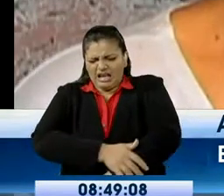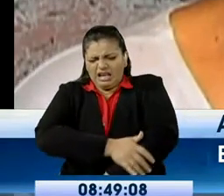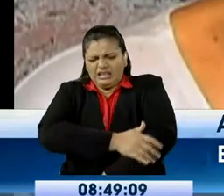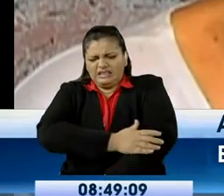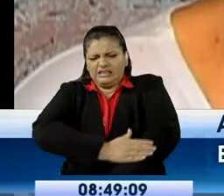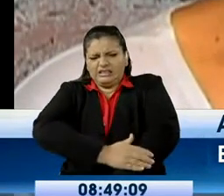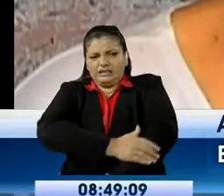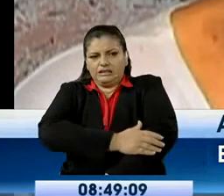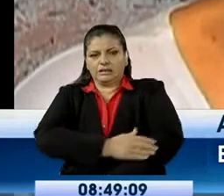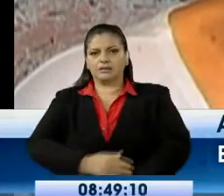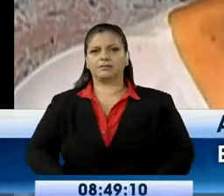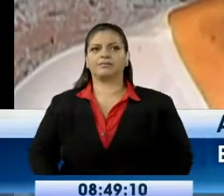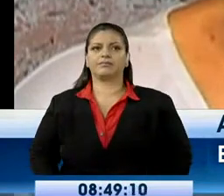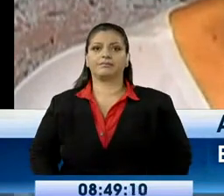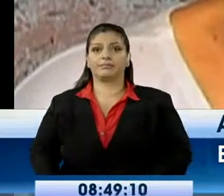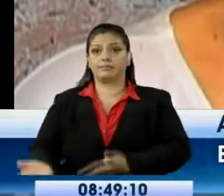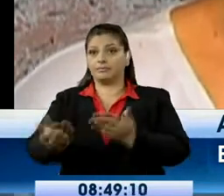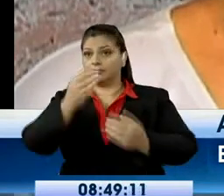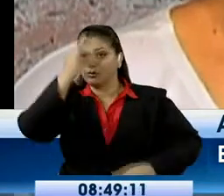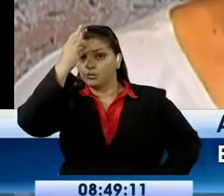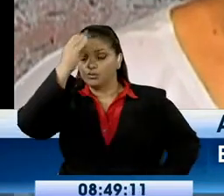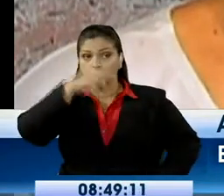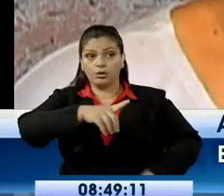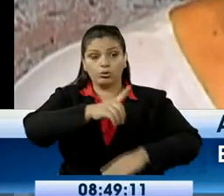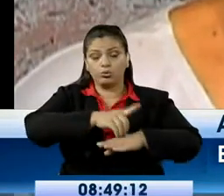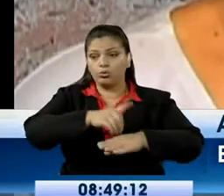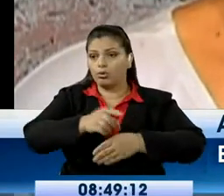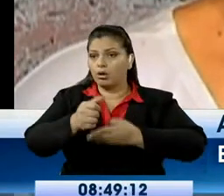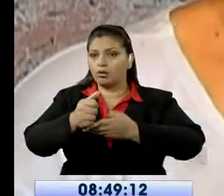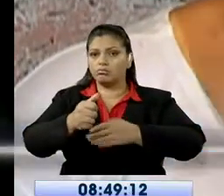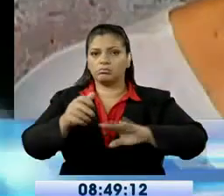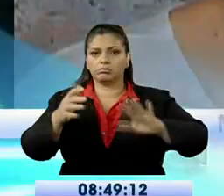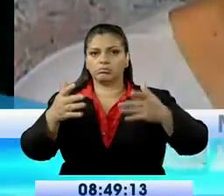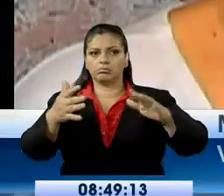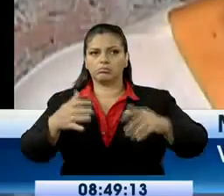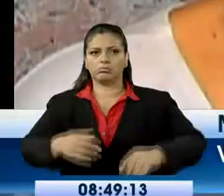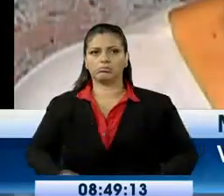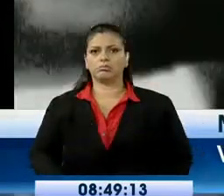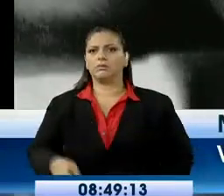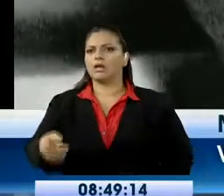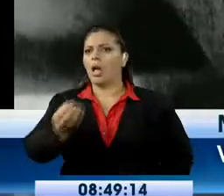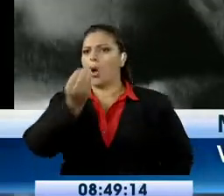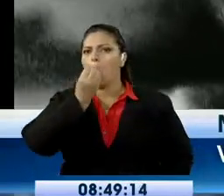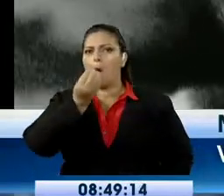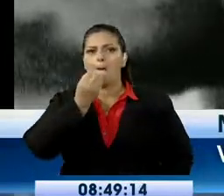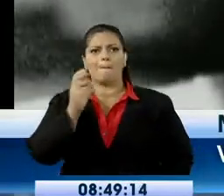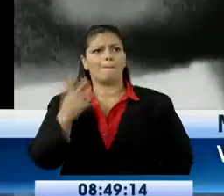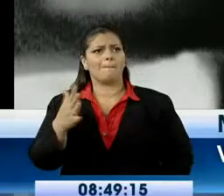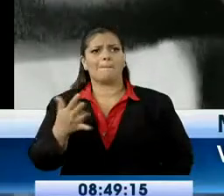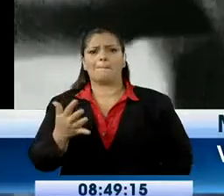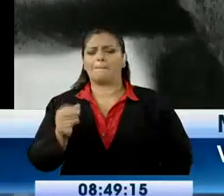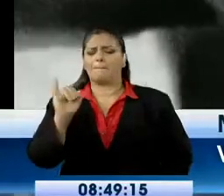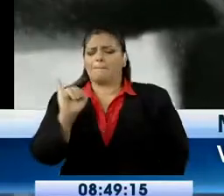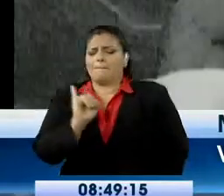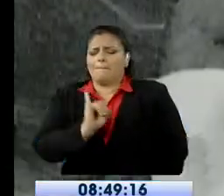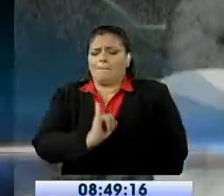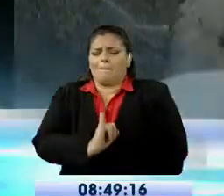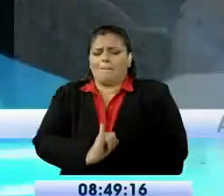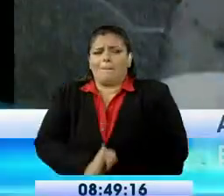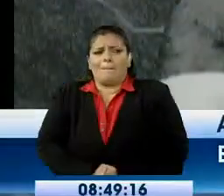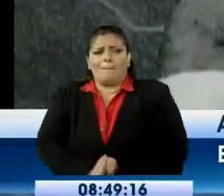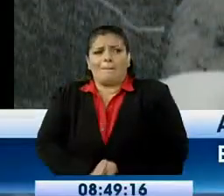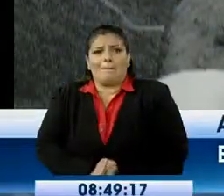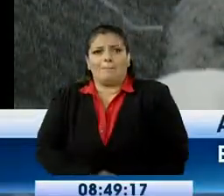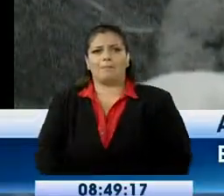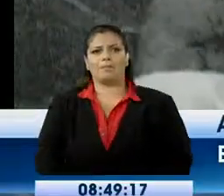haciendo radioterapia ni la quimioterapia, porque tiene falta de alimentación. Además, llora por su madre. Tiene